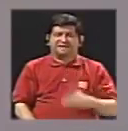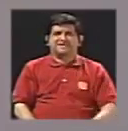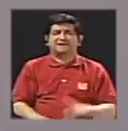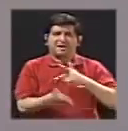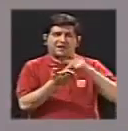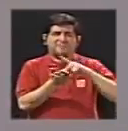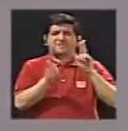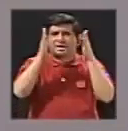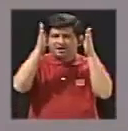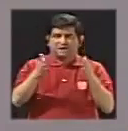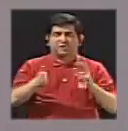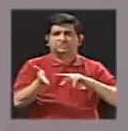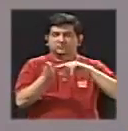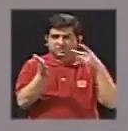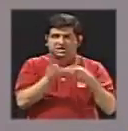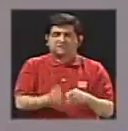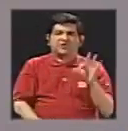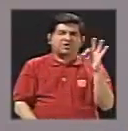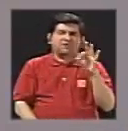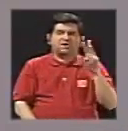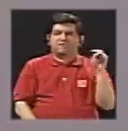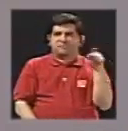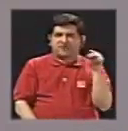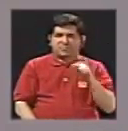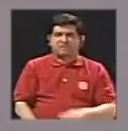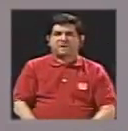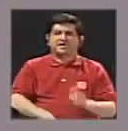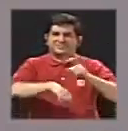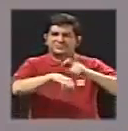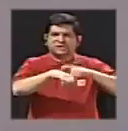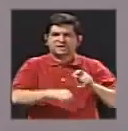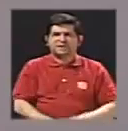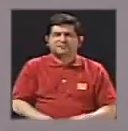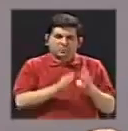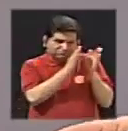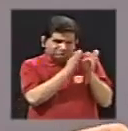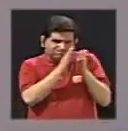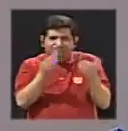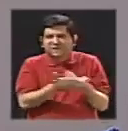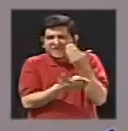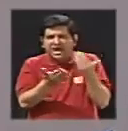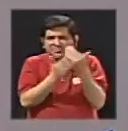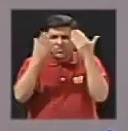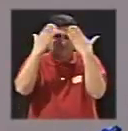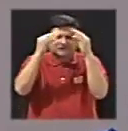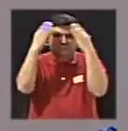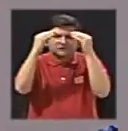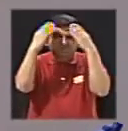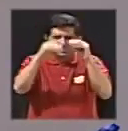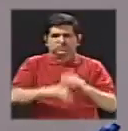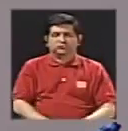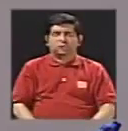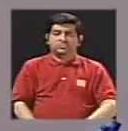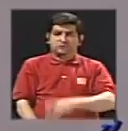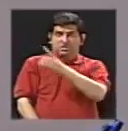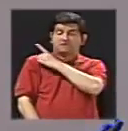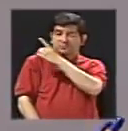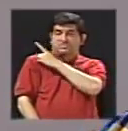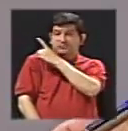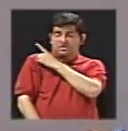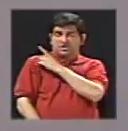pago de los compañeros. Es decir, febrero y marzo es un periodo como de acomodo, de actualización de los datos. Los directores